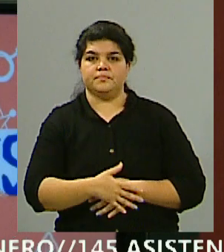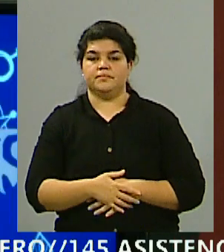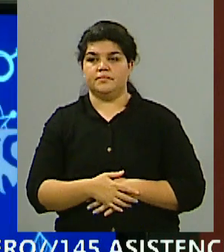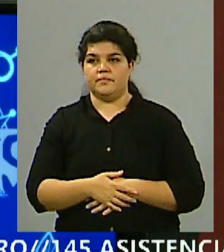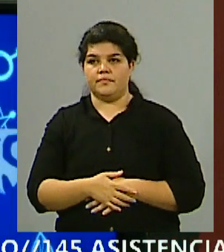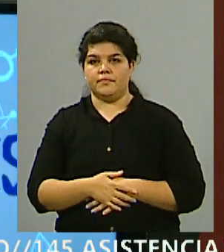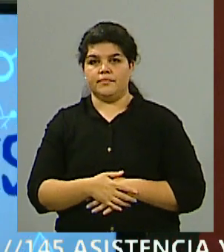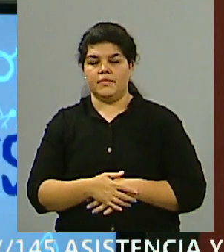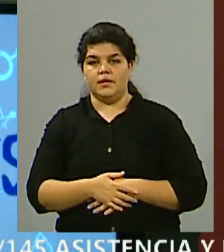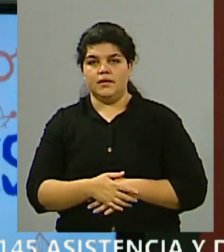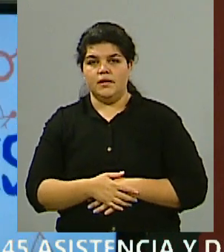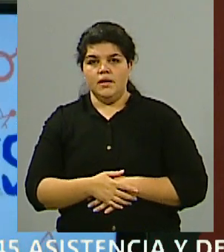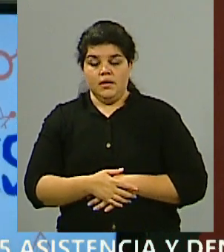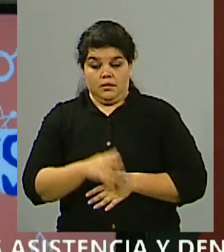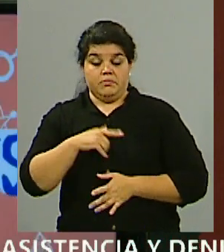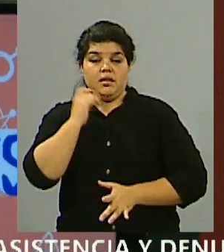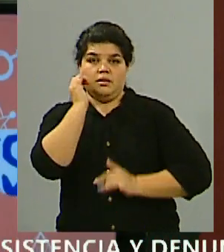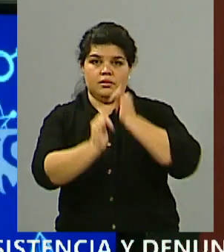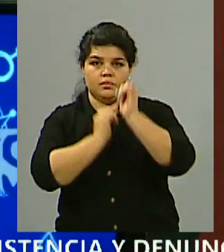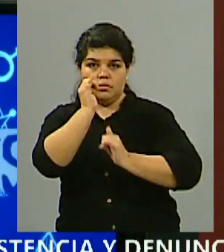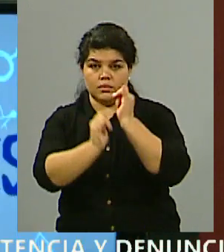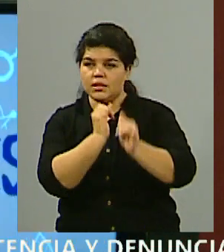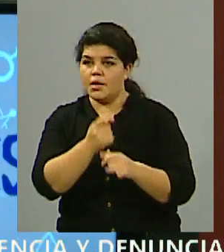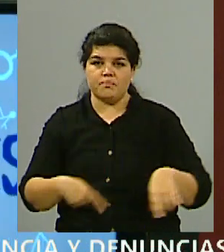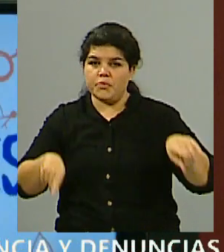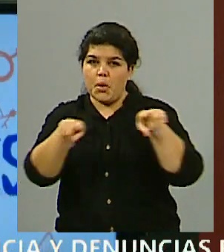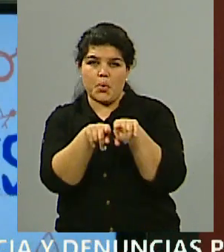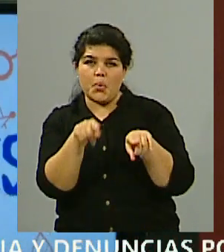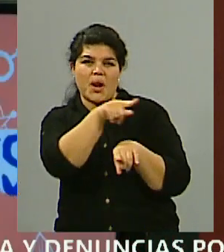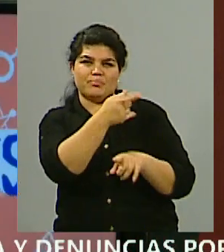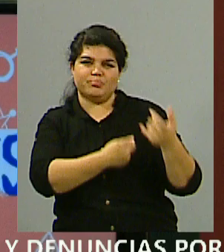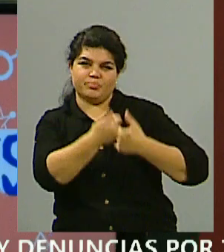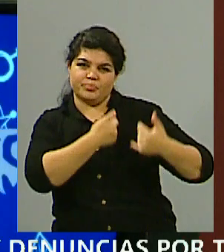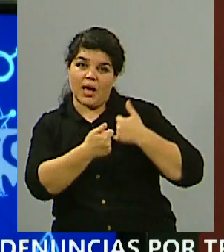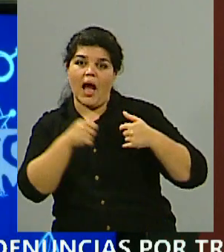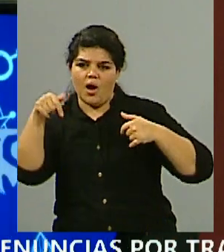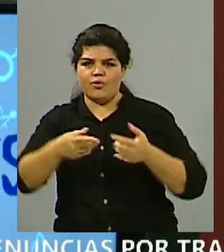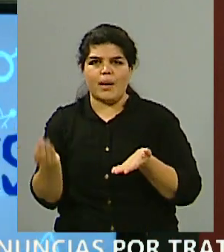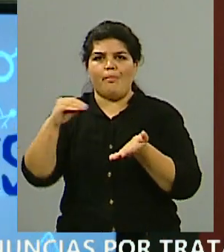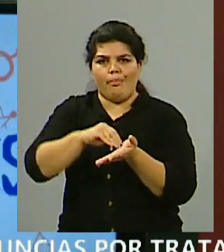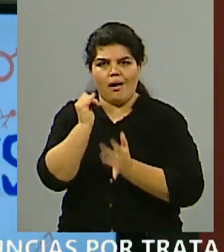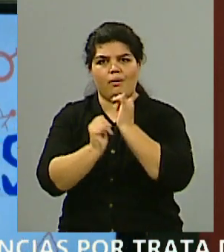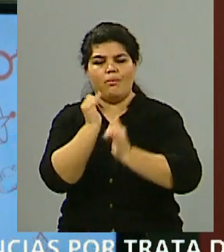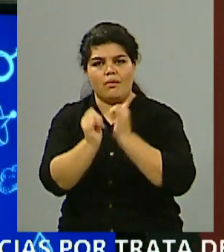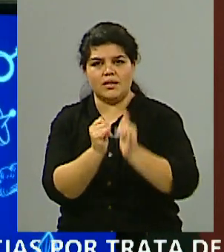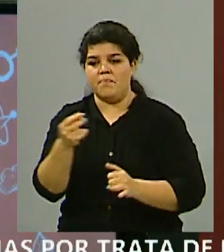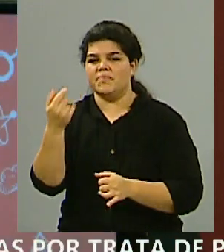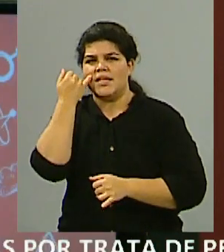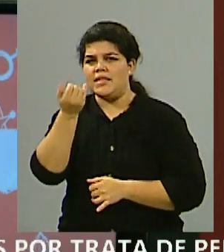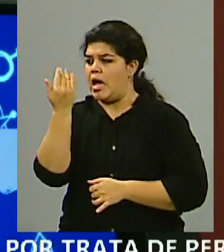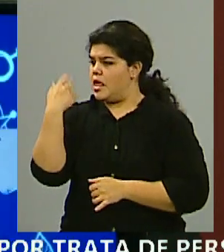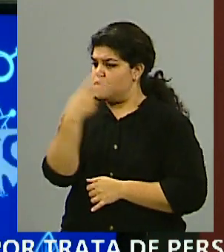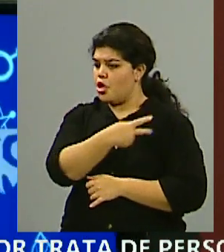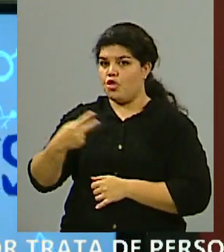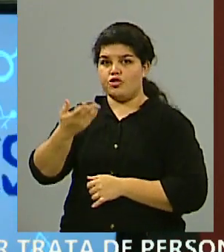particular, haciendo como un repaso acompañado con el relato de ustedes, primero recordar que esto inicia hace ya 2 semanas